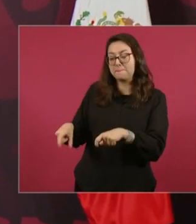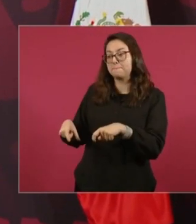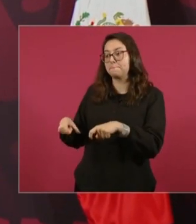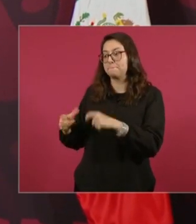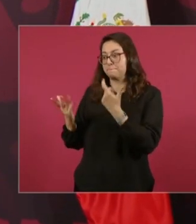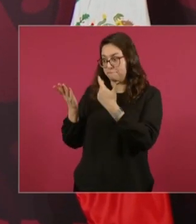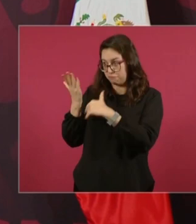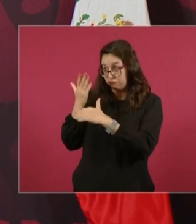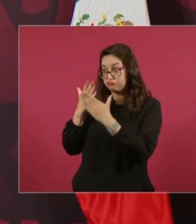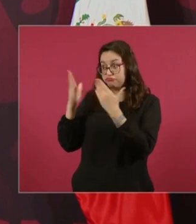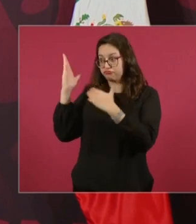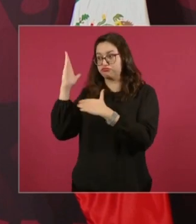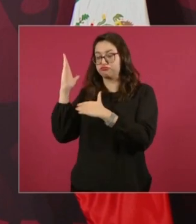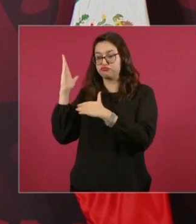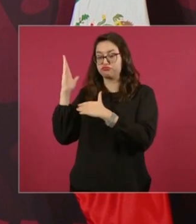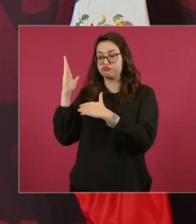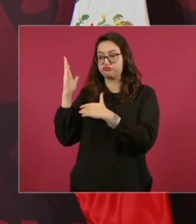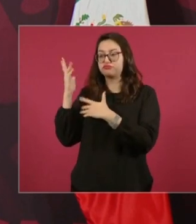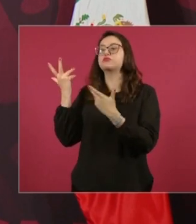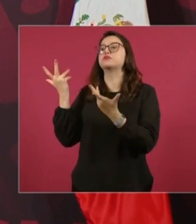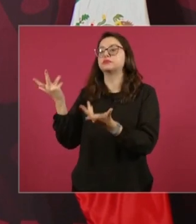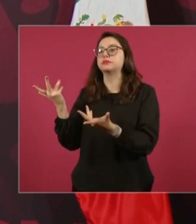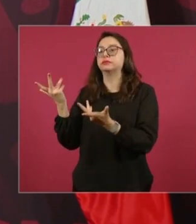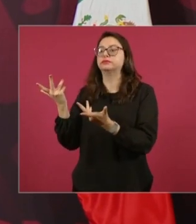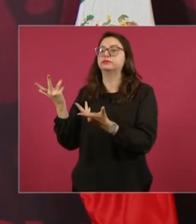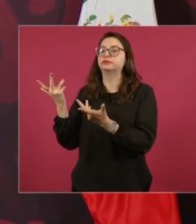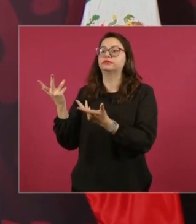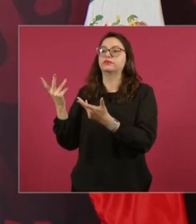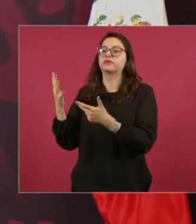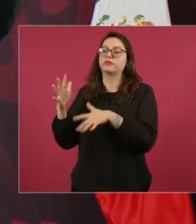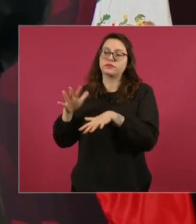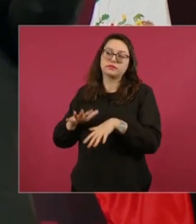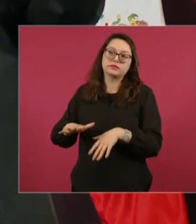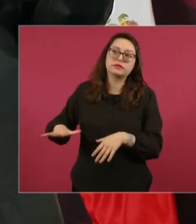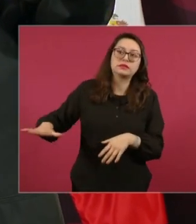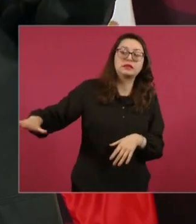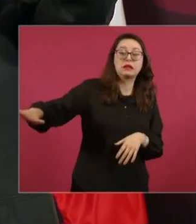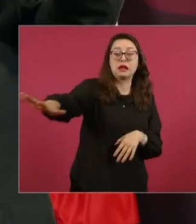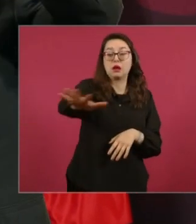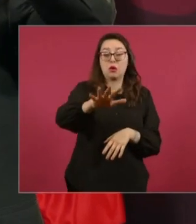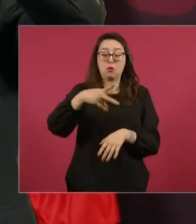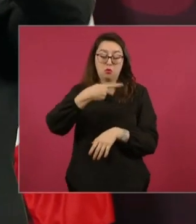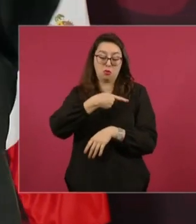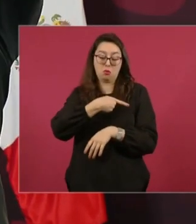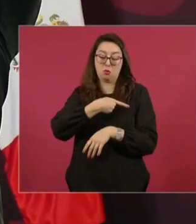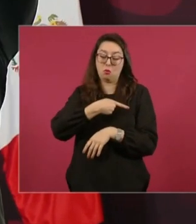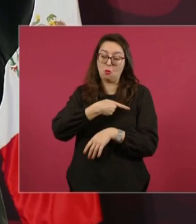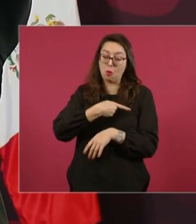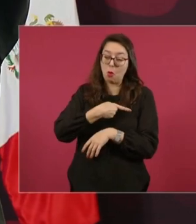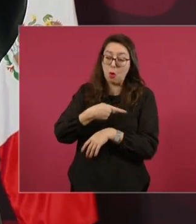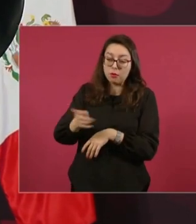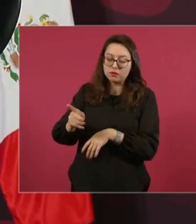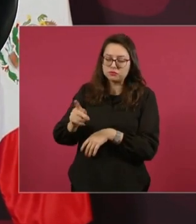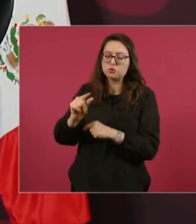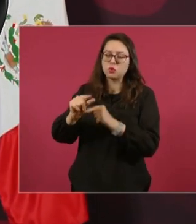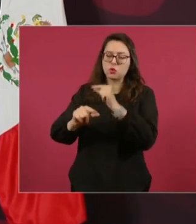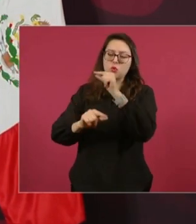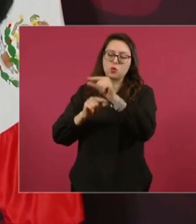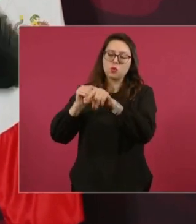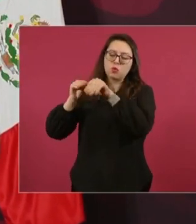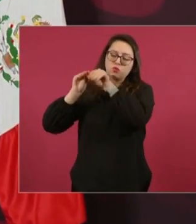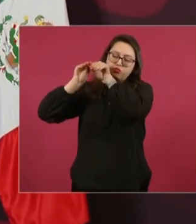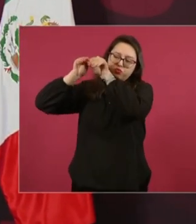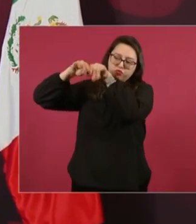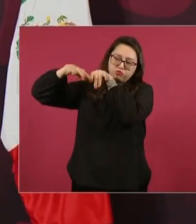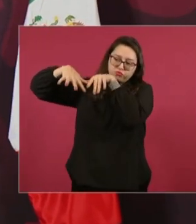¿sí? Eso va a tener un efecto que va a llevar a que ellos rescaten a